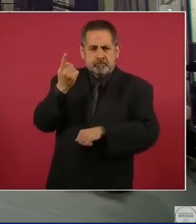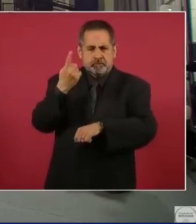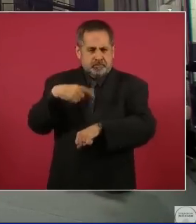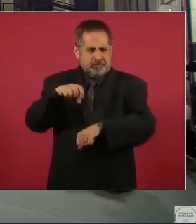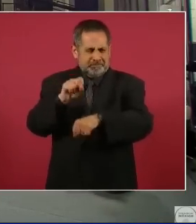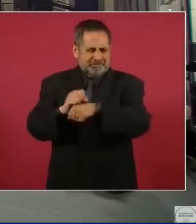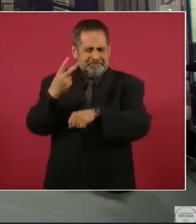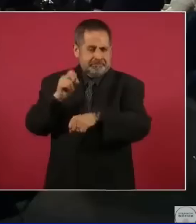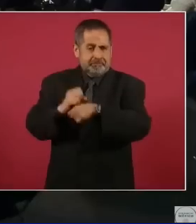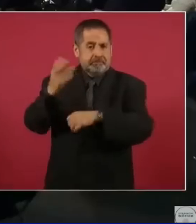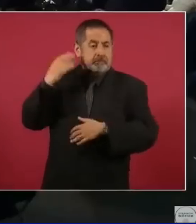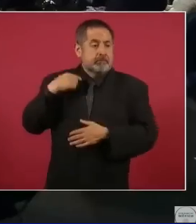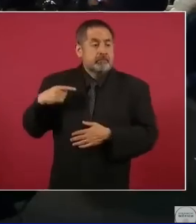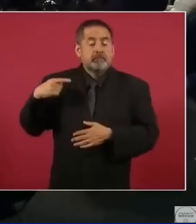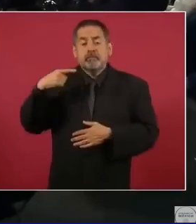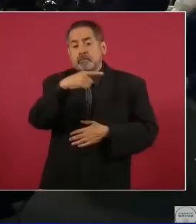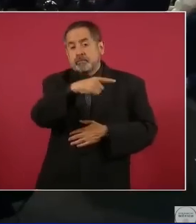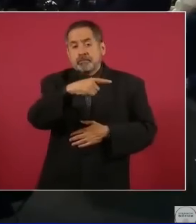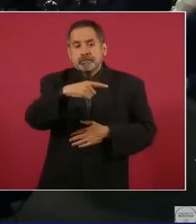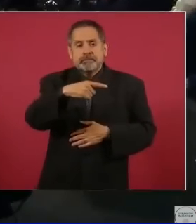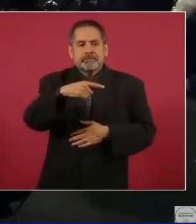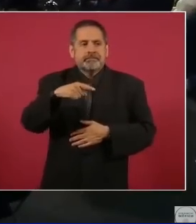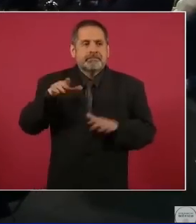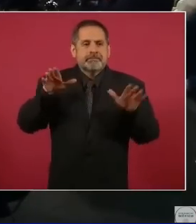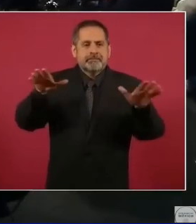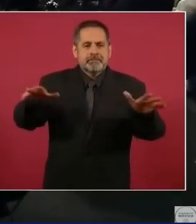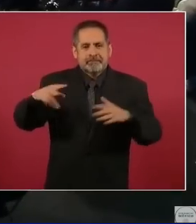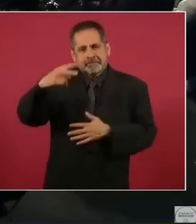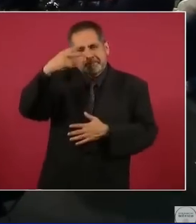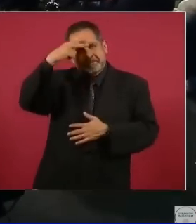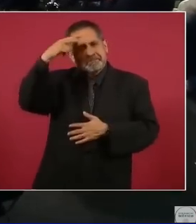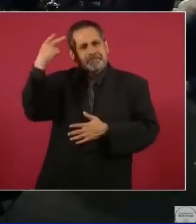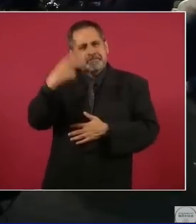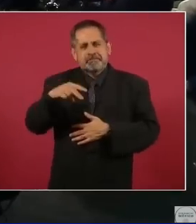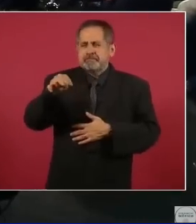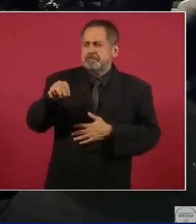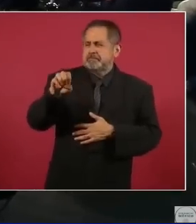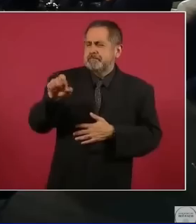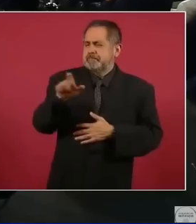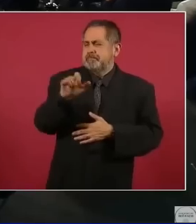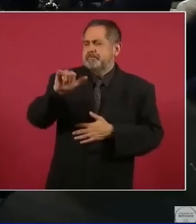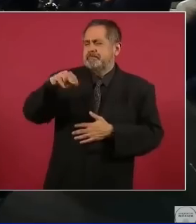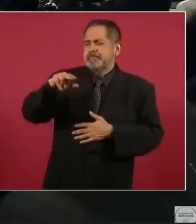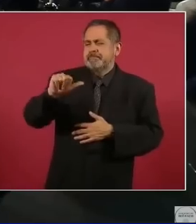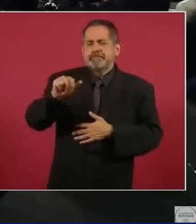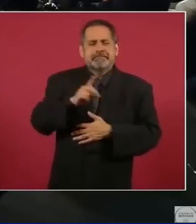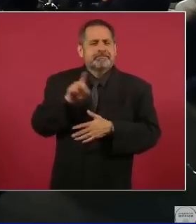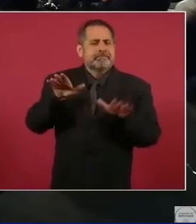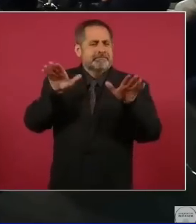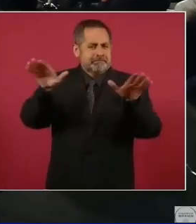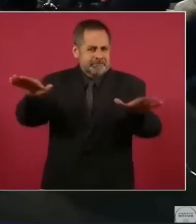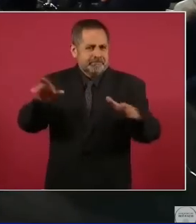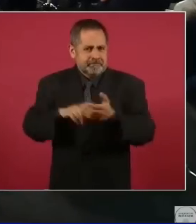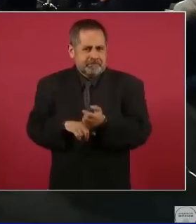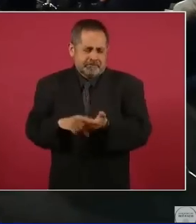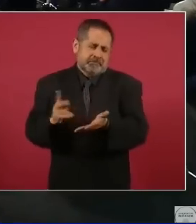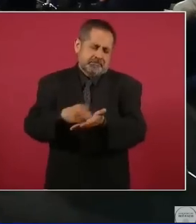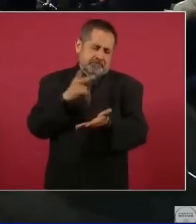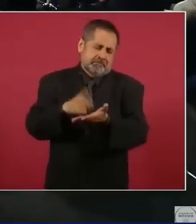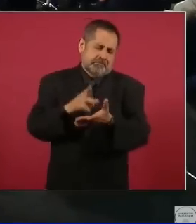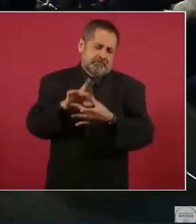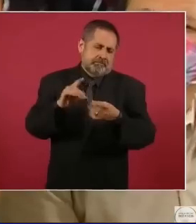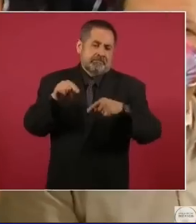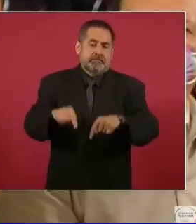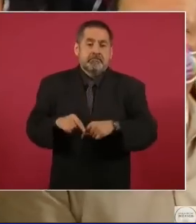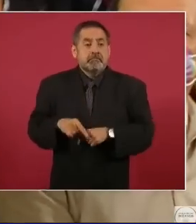los jubilados de Mexicana de Aviación, este problema que pues, ya se ha tocado aquí incluso por parte de usted. El